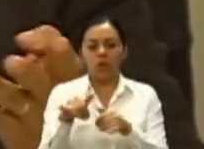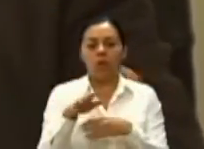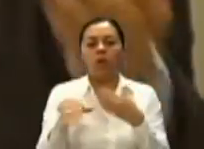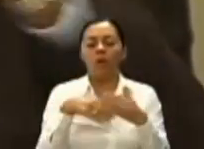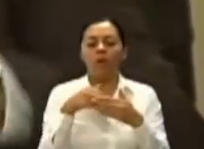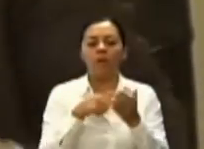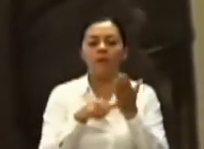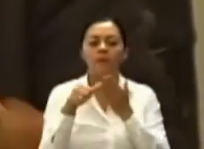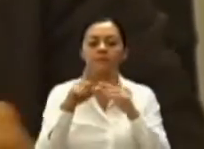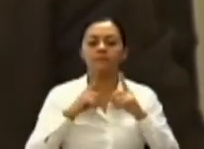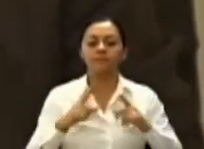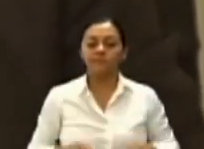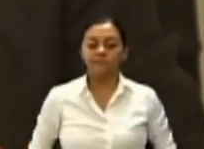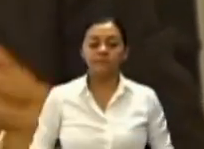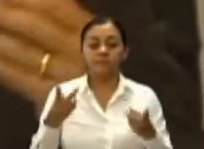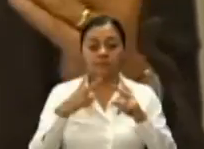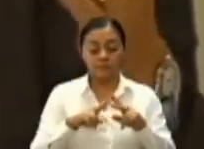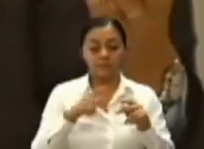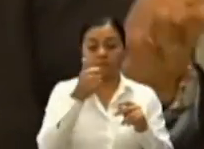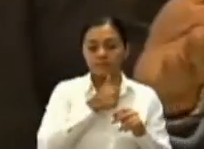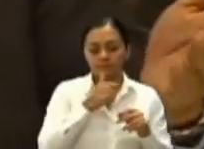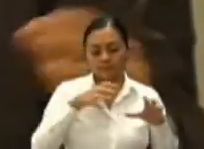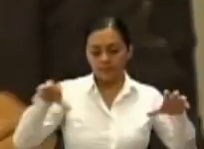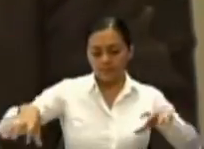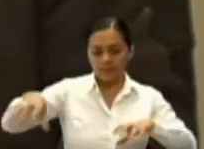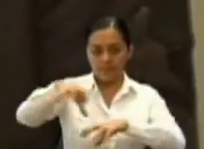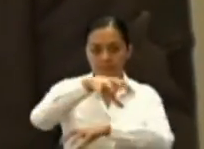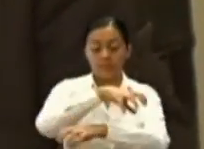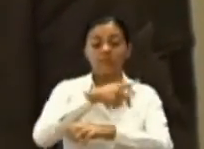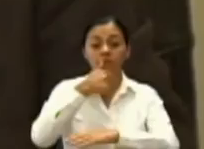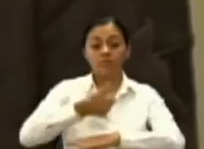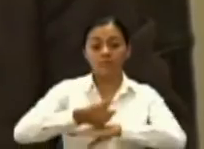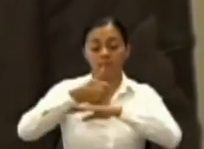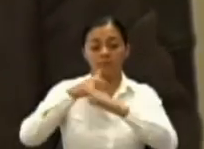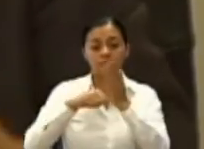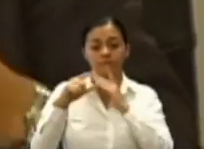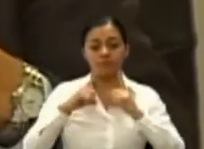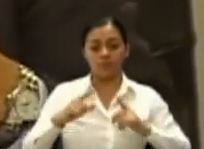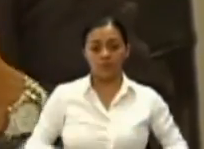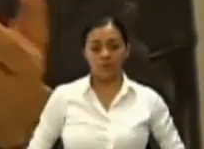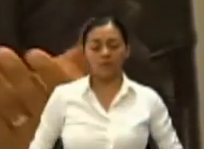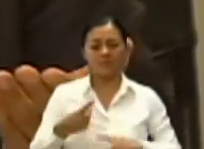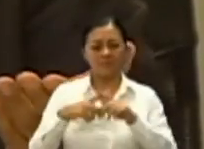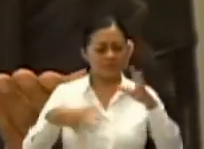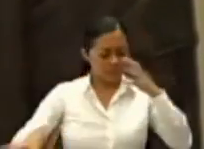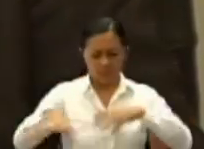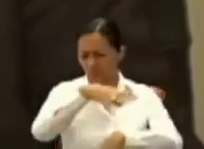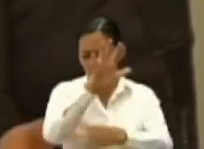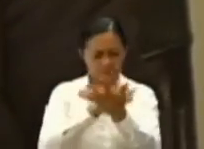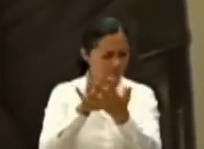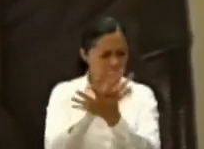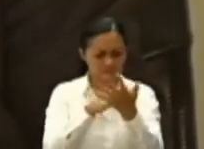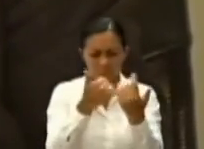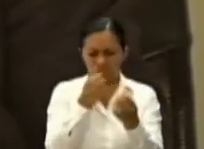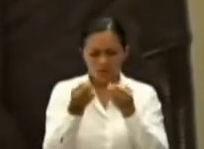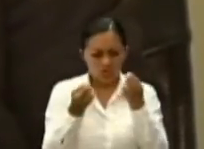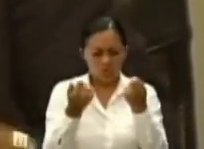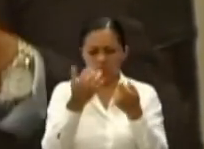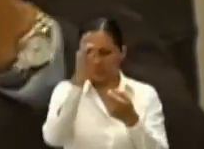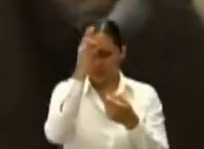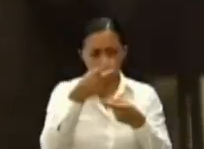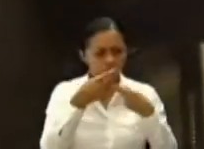1.003 salud y del sector privado eso en principio tenía que hacer el ministerio por lo hacía terriblemente mal porque no controlaba a sus propios